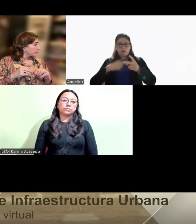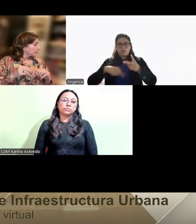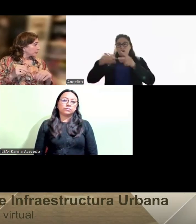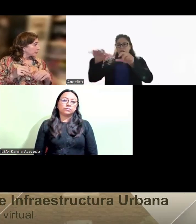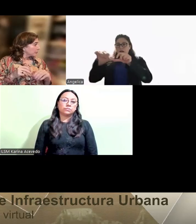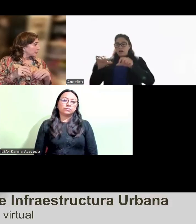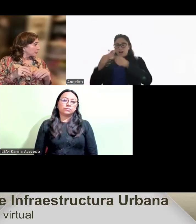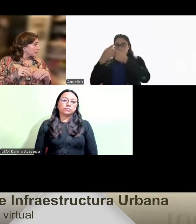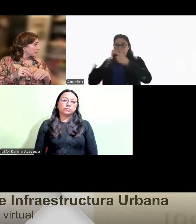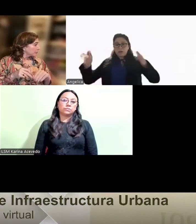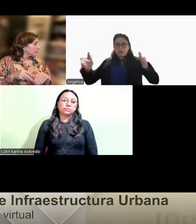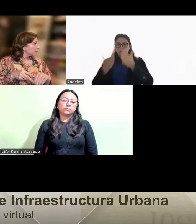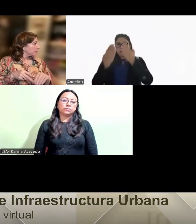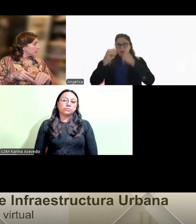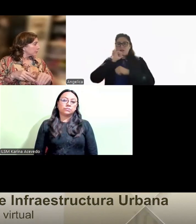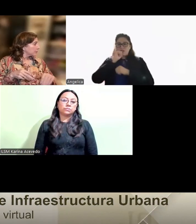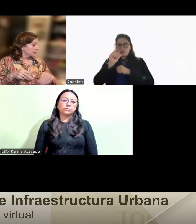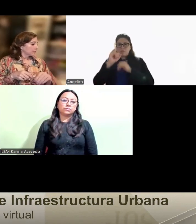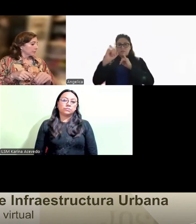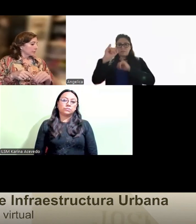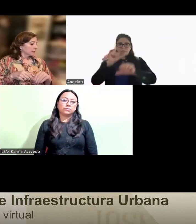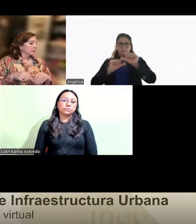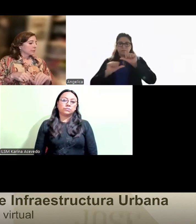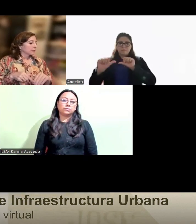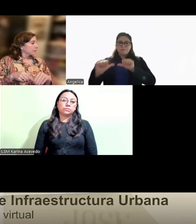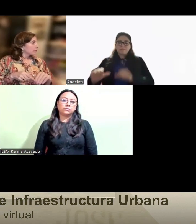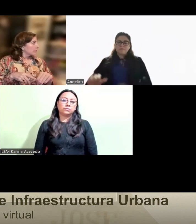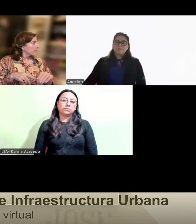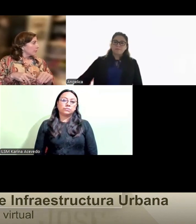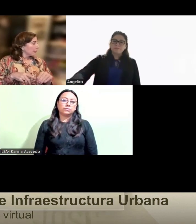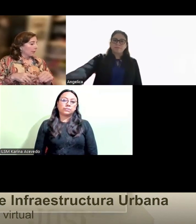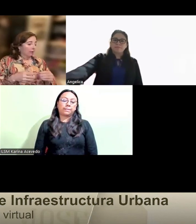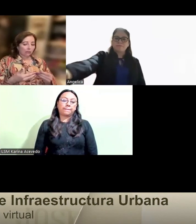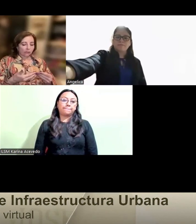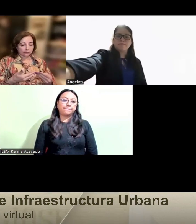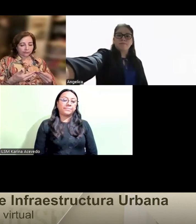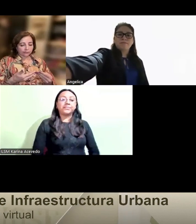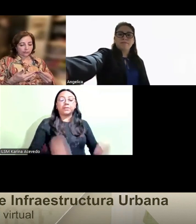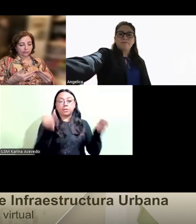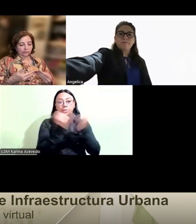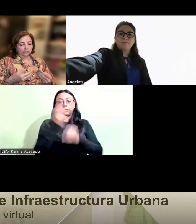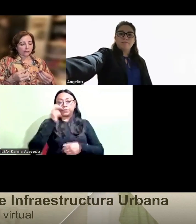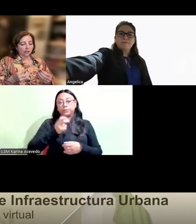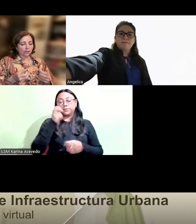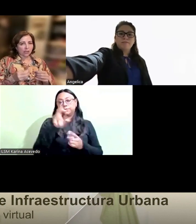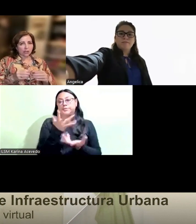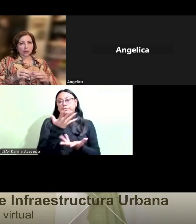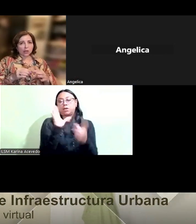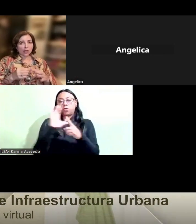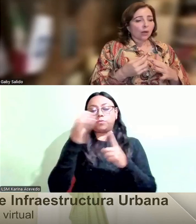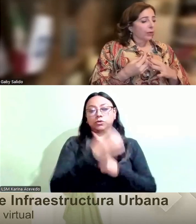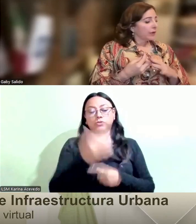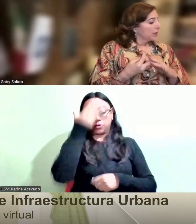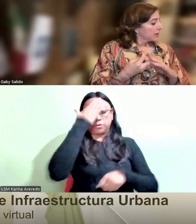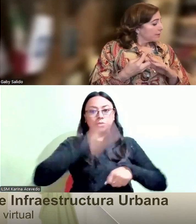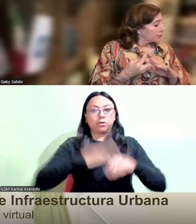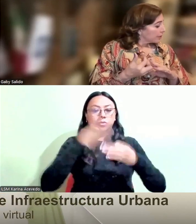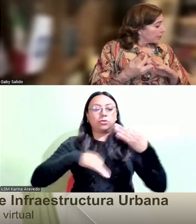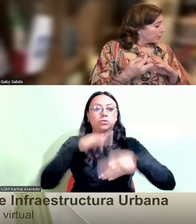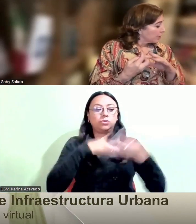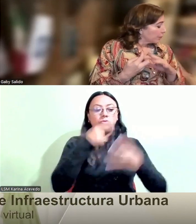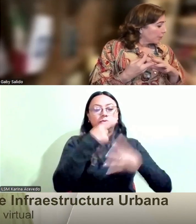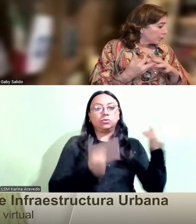libre. Además, esta dictaminadora tomó en cuenta el hecho de que uno de los objetivos de la iniciativa que se dictamina es promover los